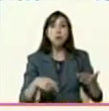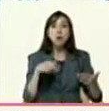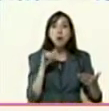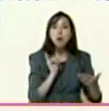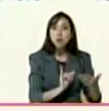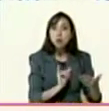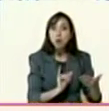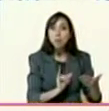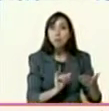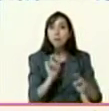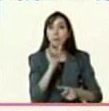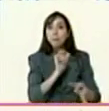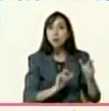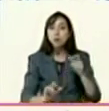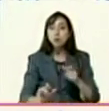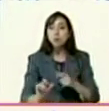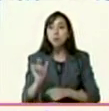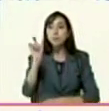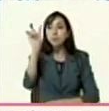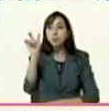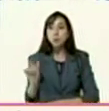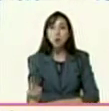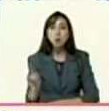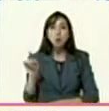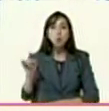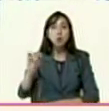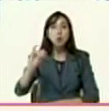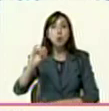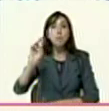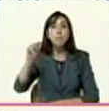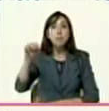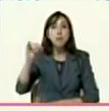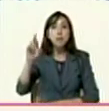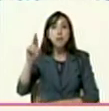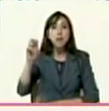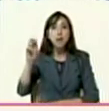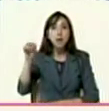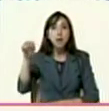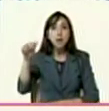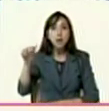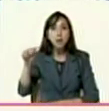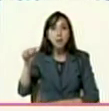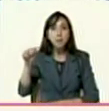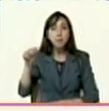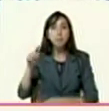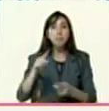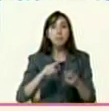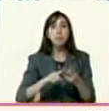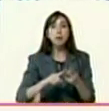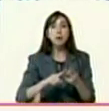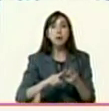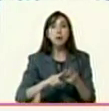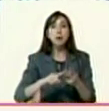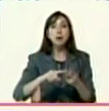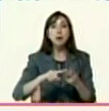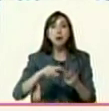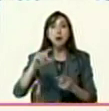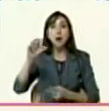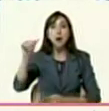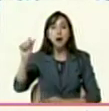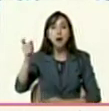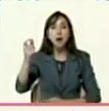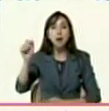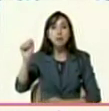John Mirena Bilbao, Enrique Simón Torres, Fernando Asenjo